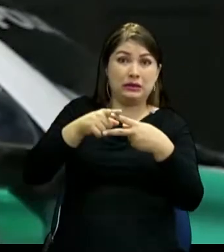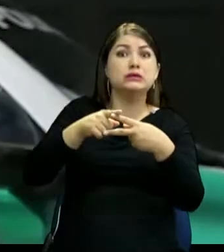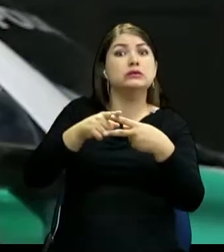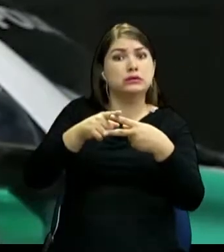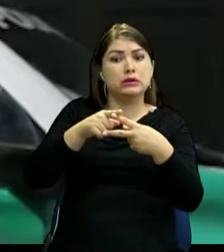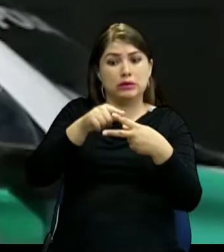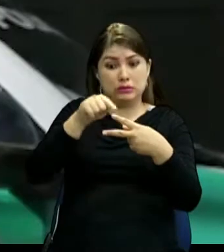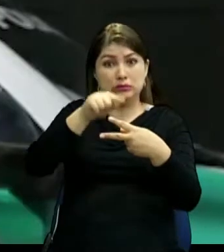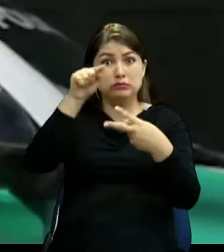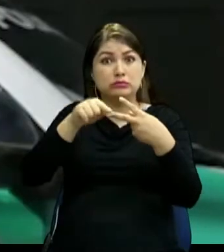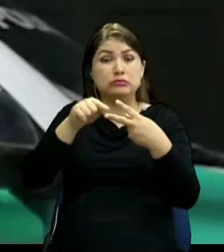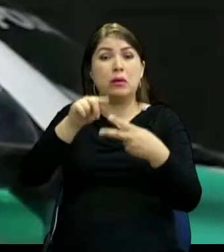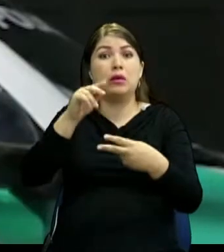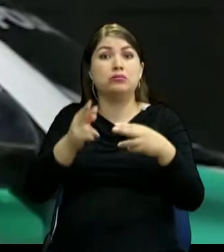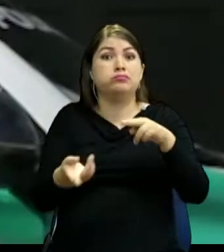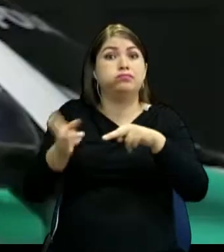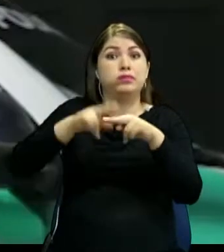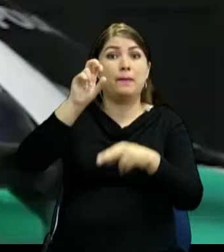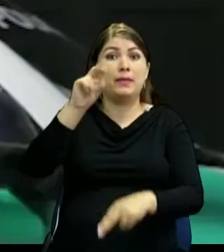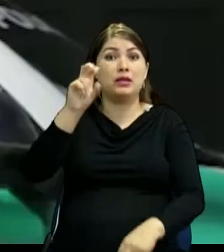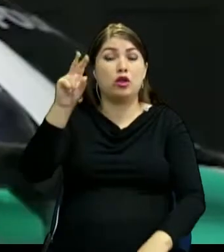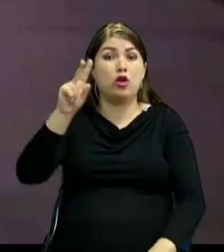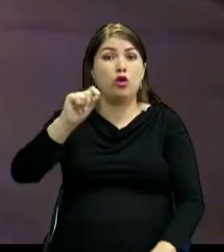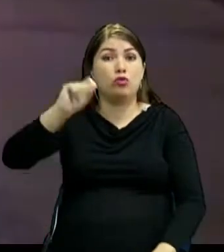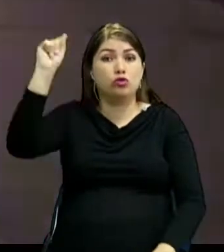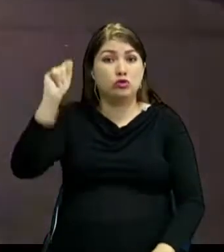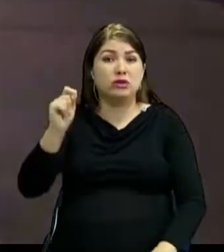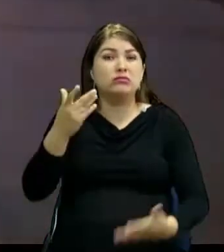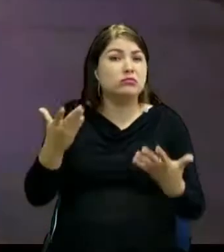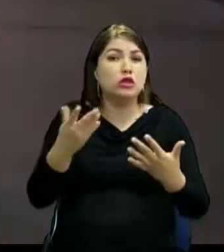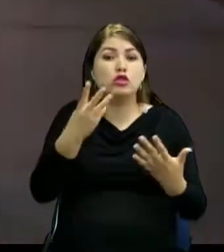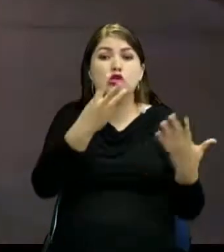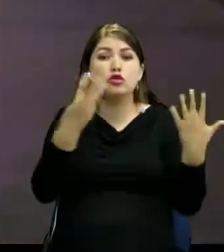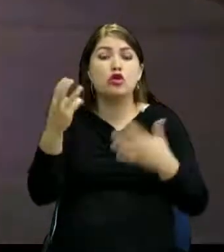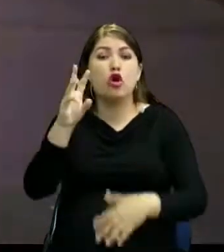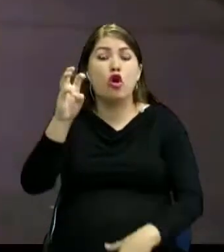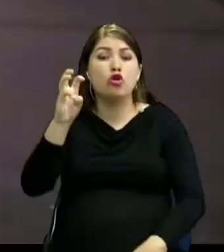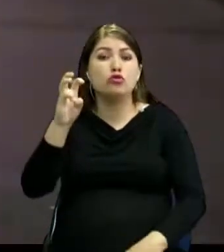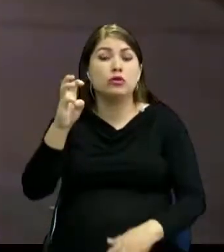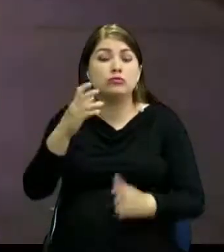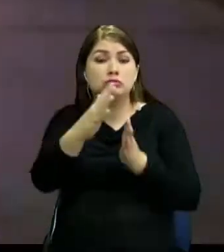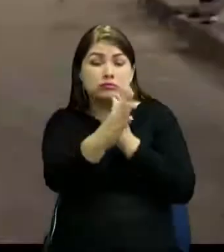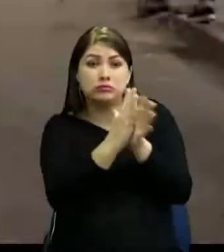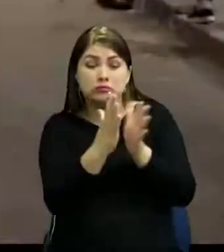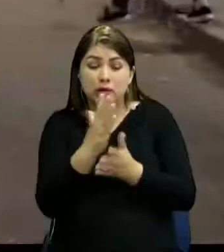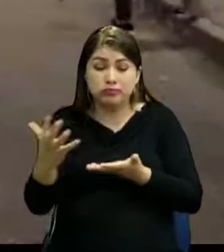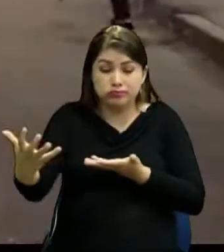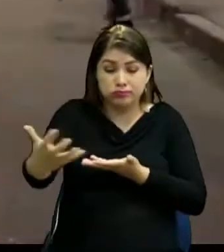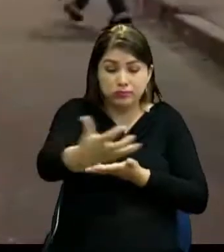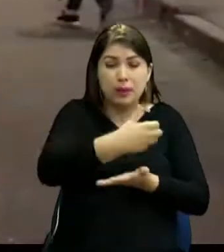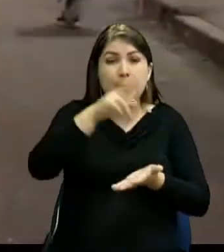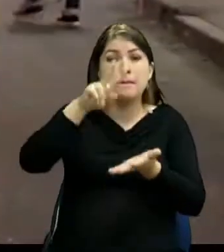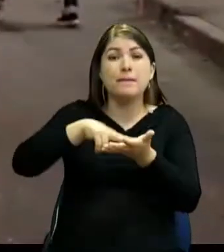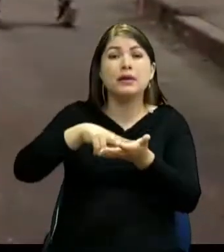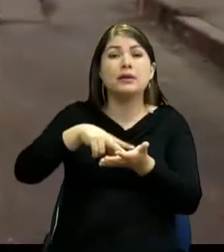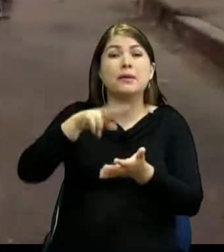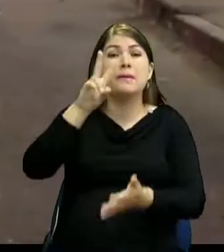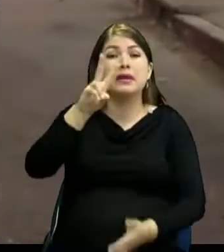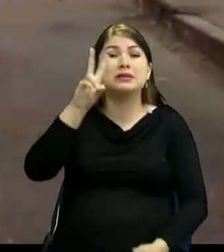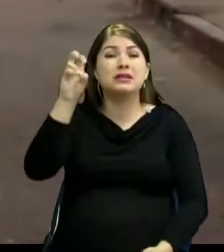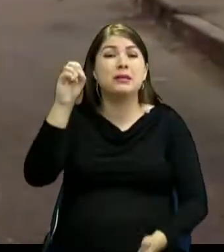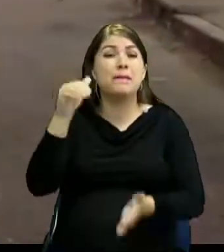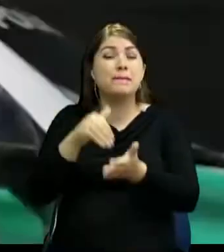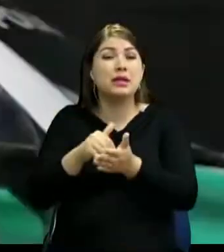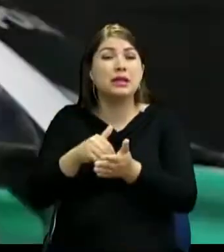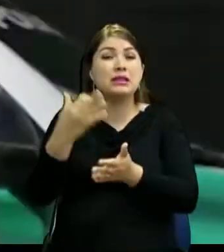del 22%, es decir, 208 casos más. Este fin de semana se recepcionaron un total de 27.030 llamadas en